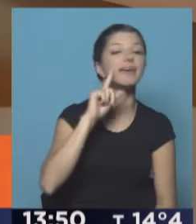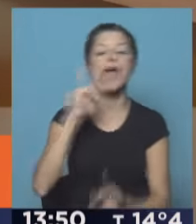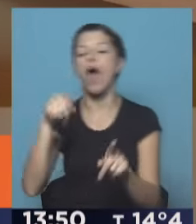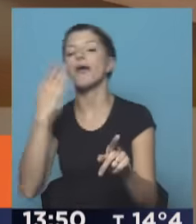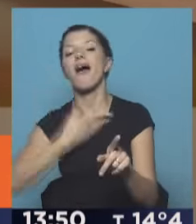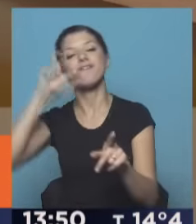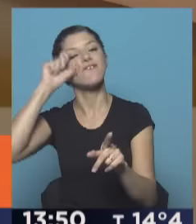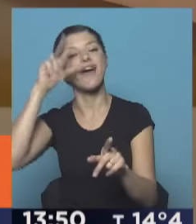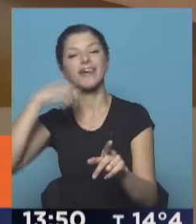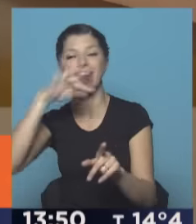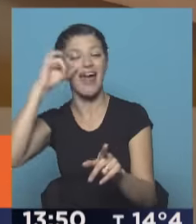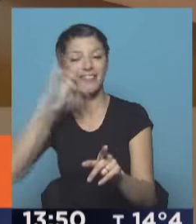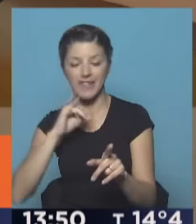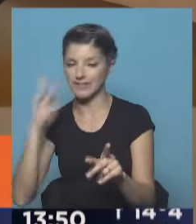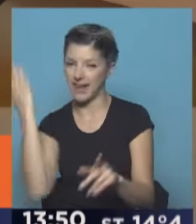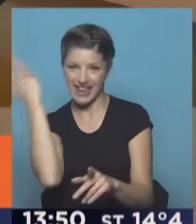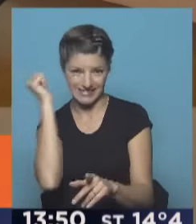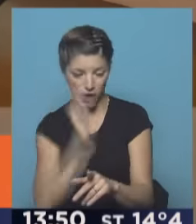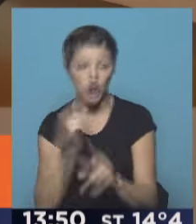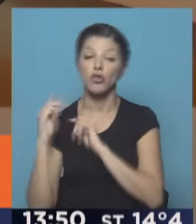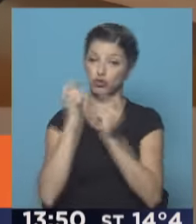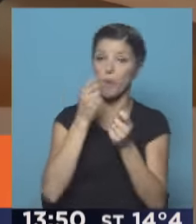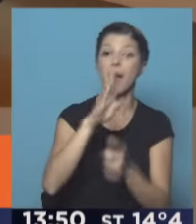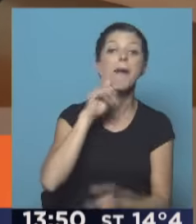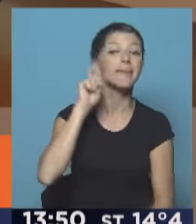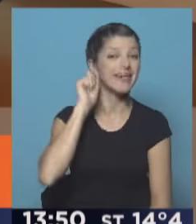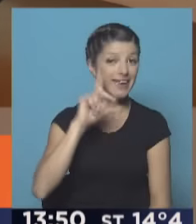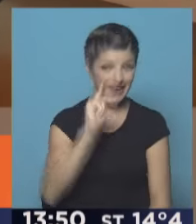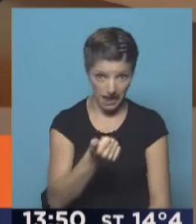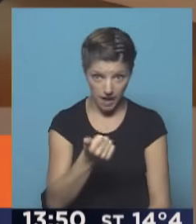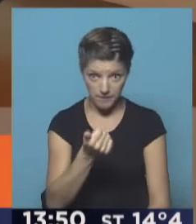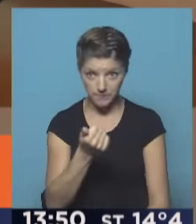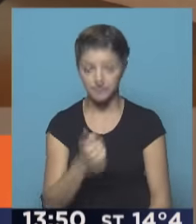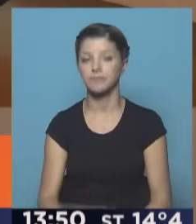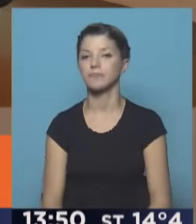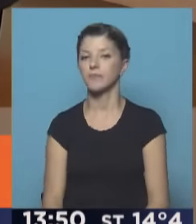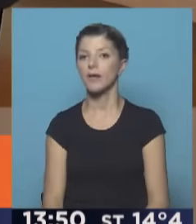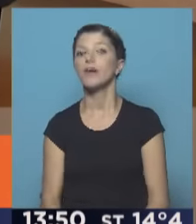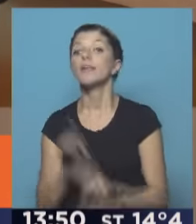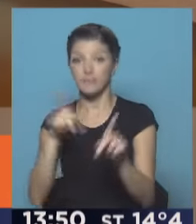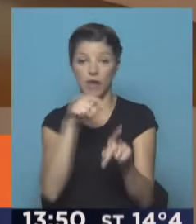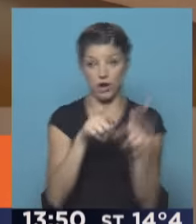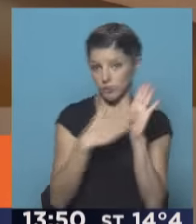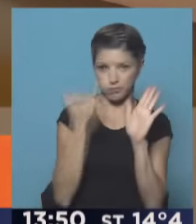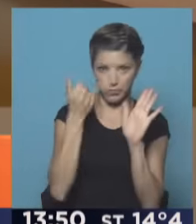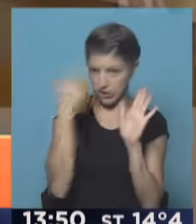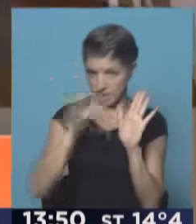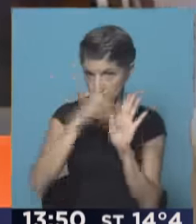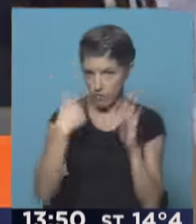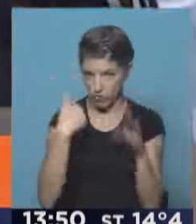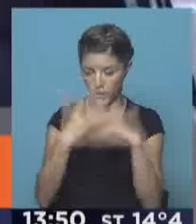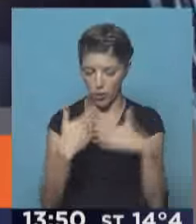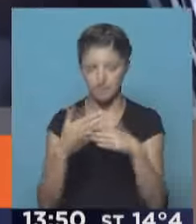no ver a Augusto, me parece que tenía todos los números para jugar la final, al menos gran cantidad de números, a pesar de que Biglia ya estaba incluso para jugar mañana. Y